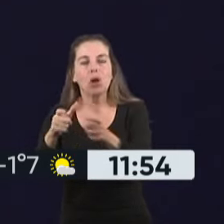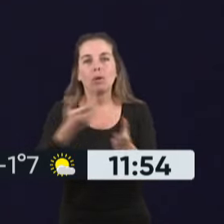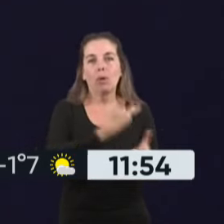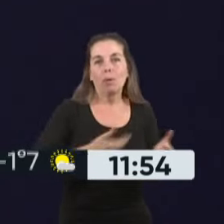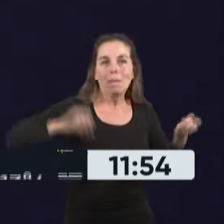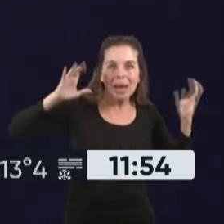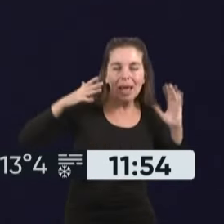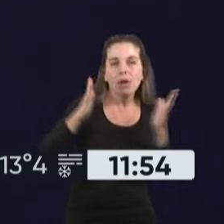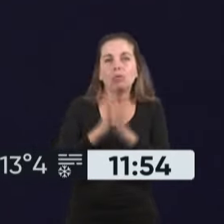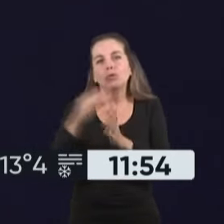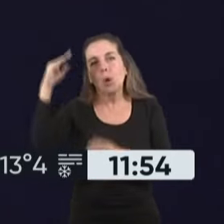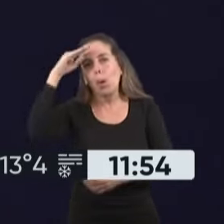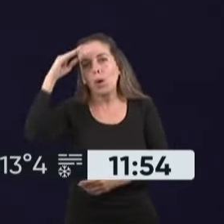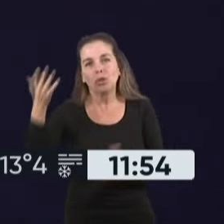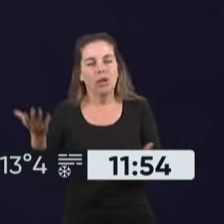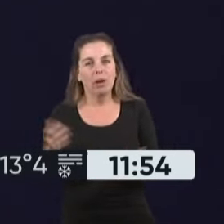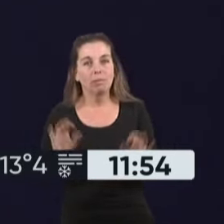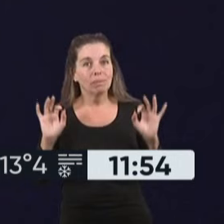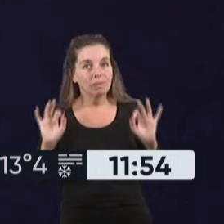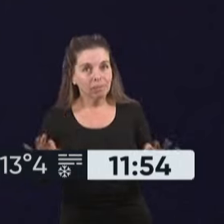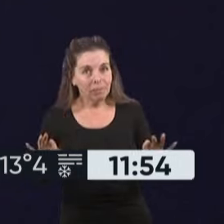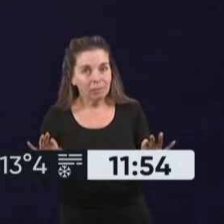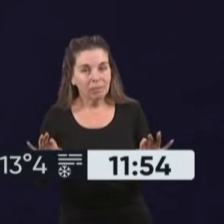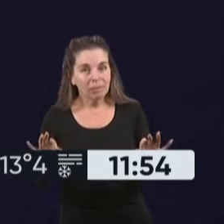en el marco de este evento.